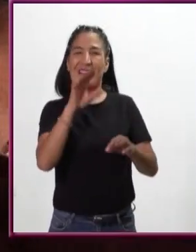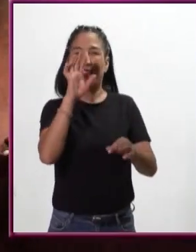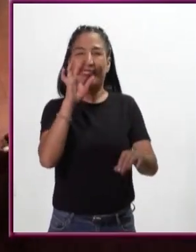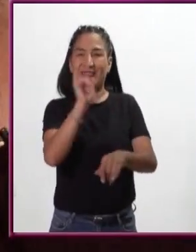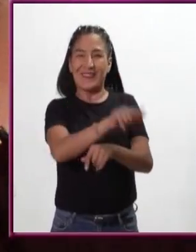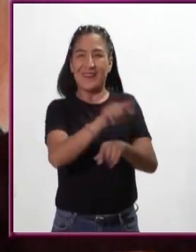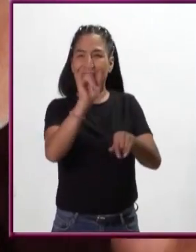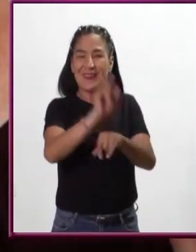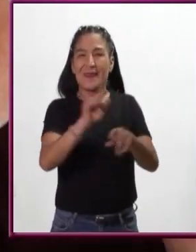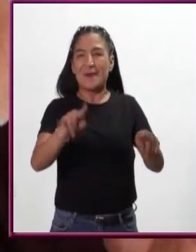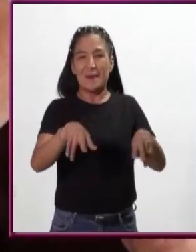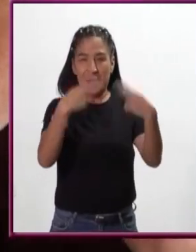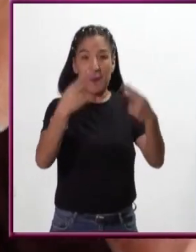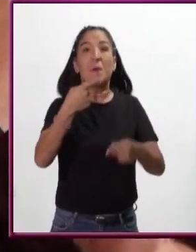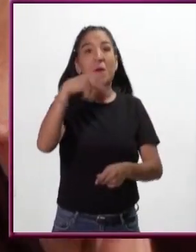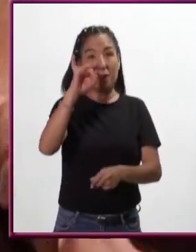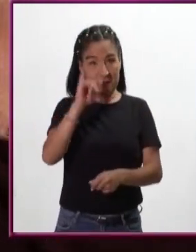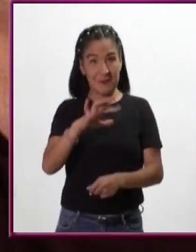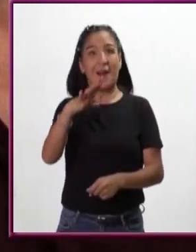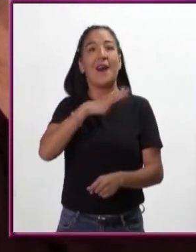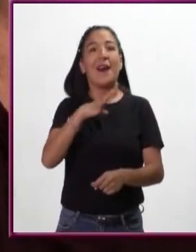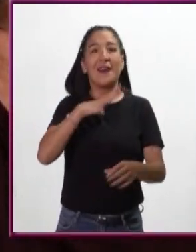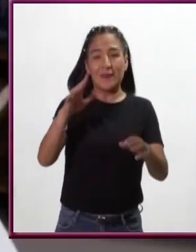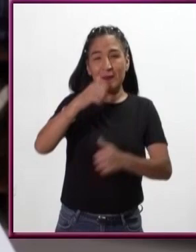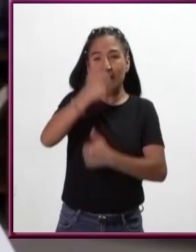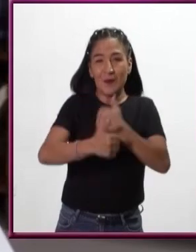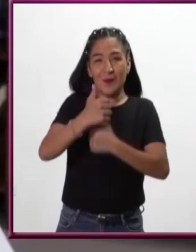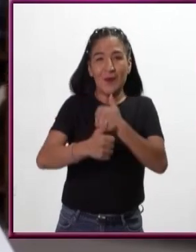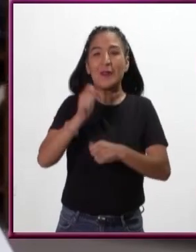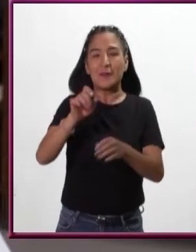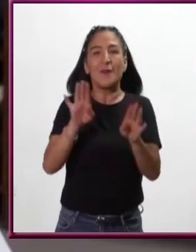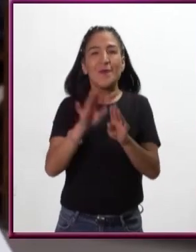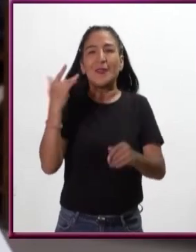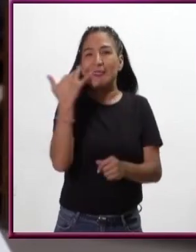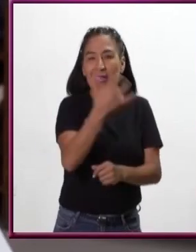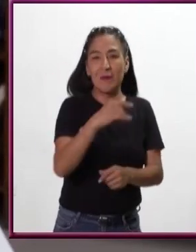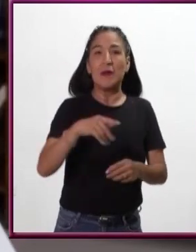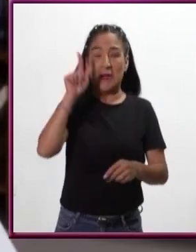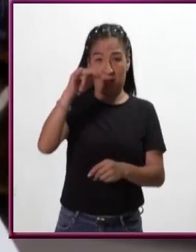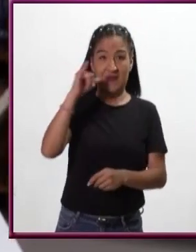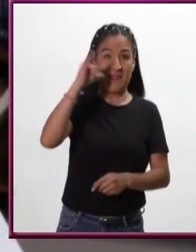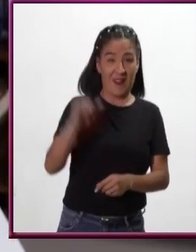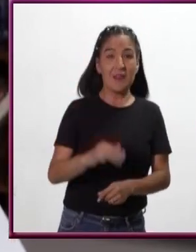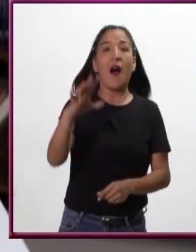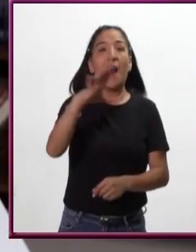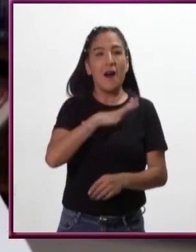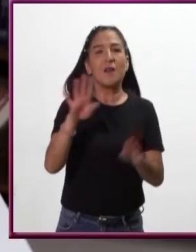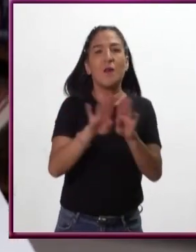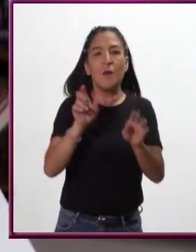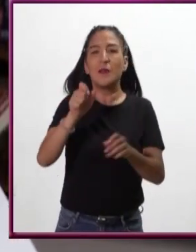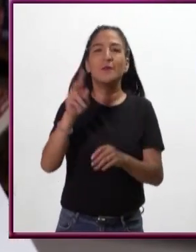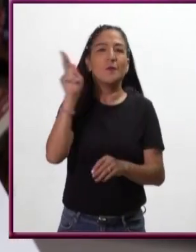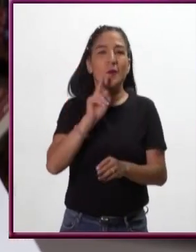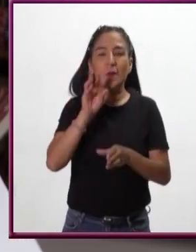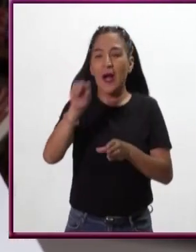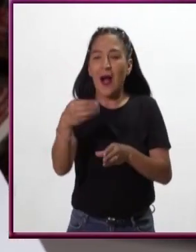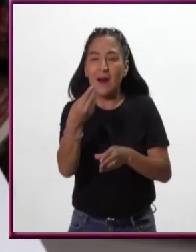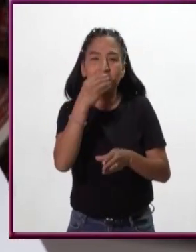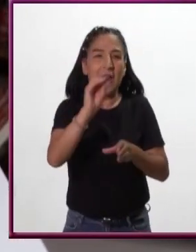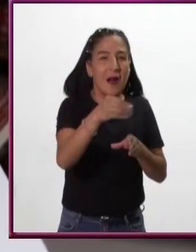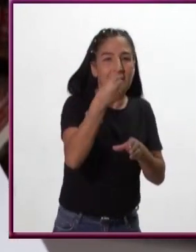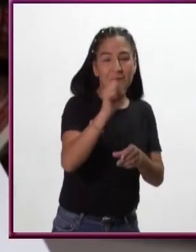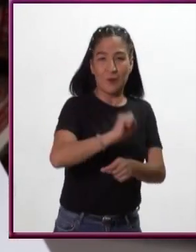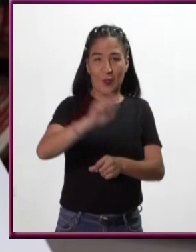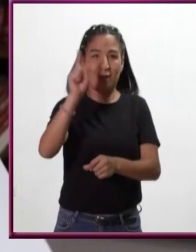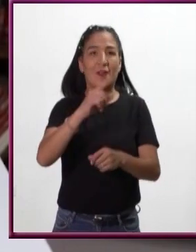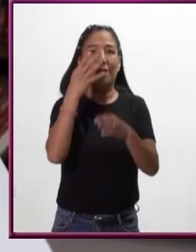¿eh? Pero esos concursos sí que existen. En Italia hasta puedes estudiar para ser un catador o sommelier